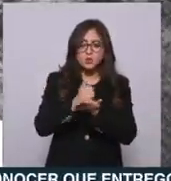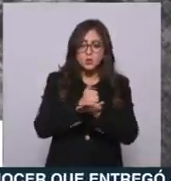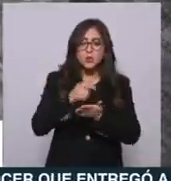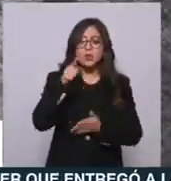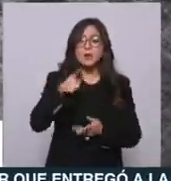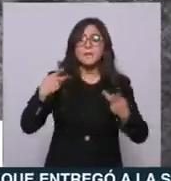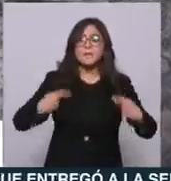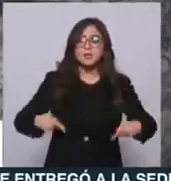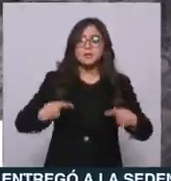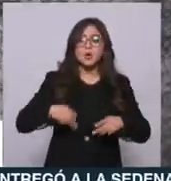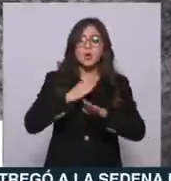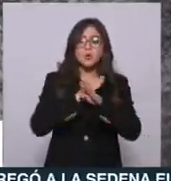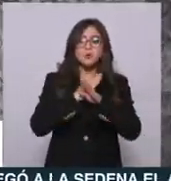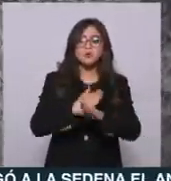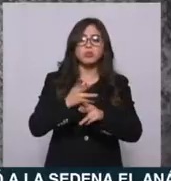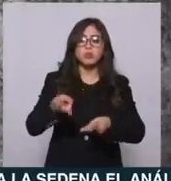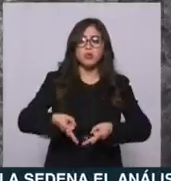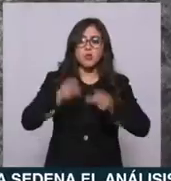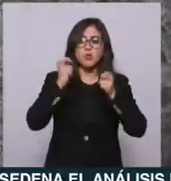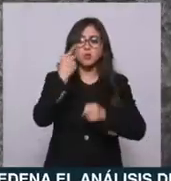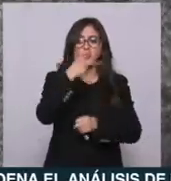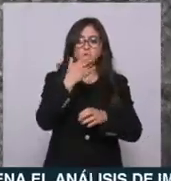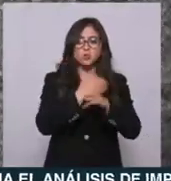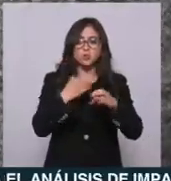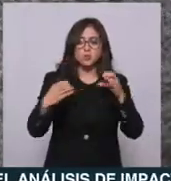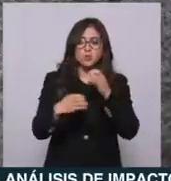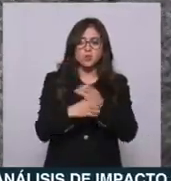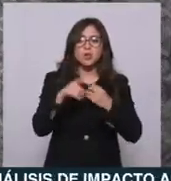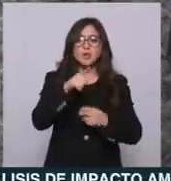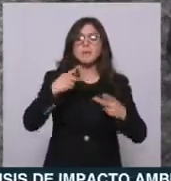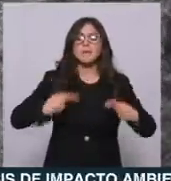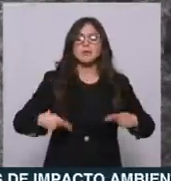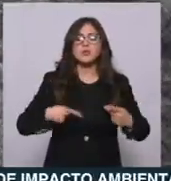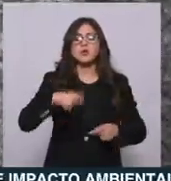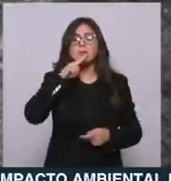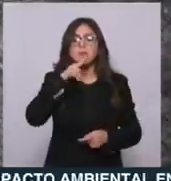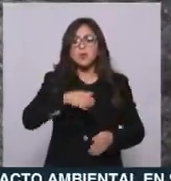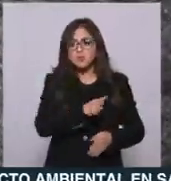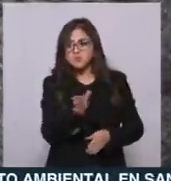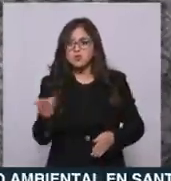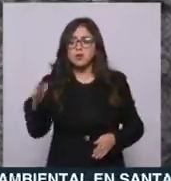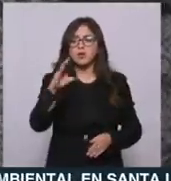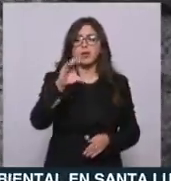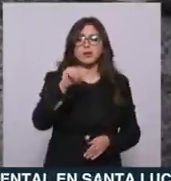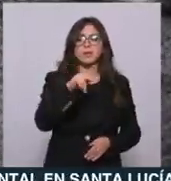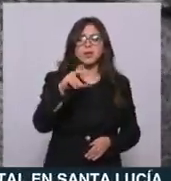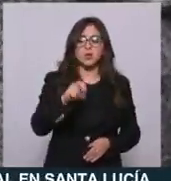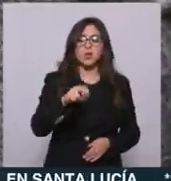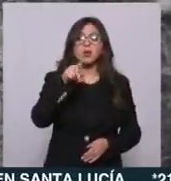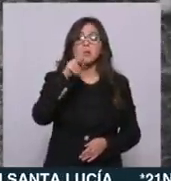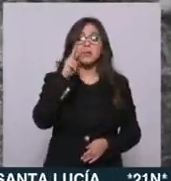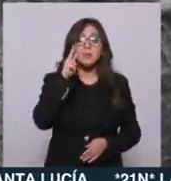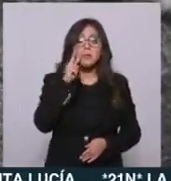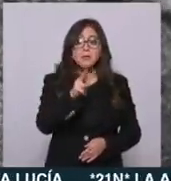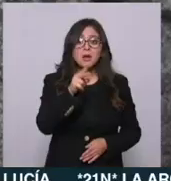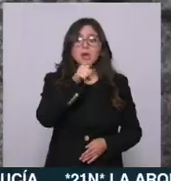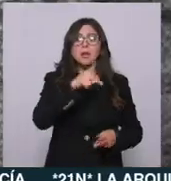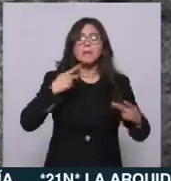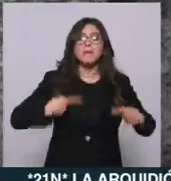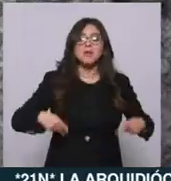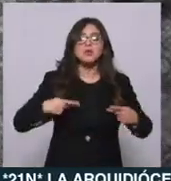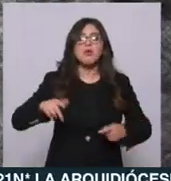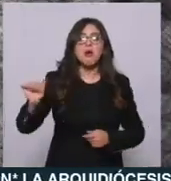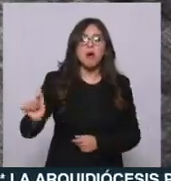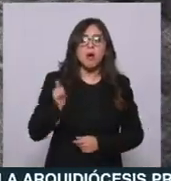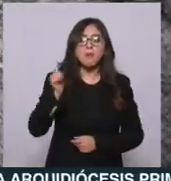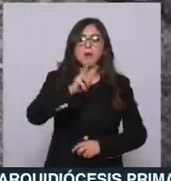respuesta, para evitar ser despojado de sus pertenencias, el conductor avanza sobre el camellón. Al ver la situación, uno de los